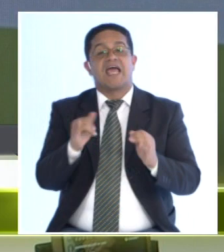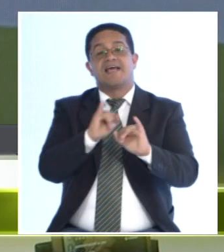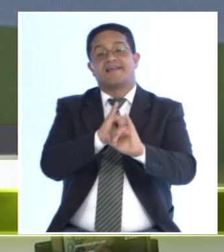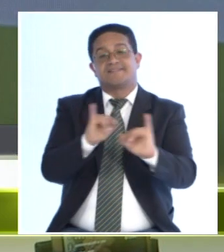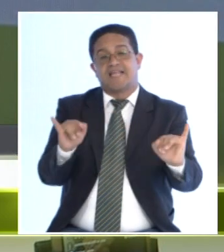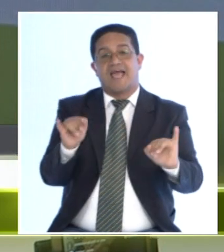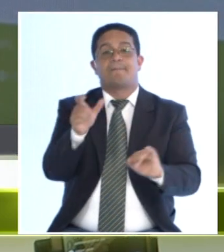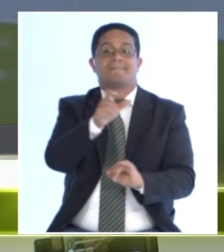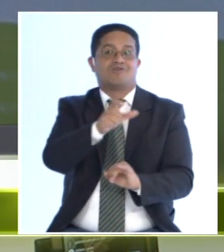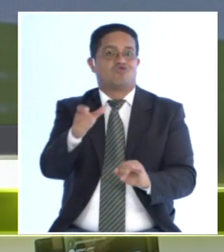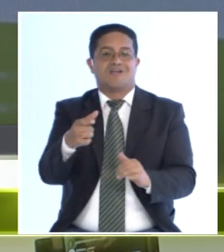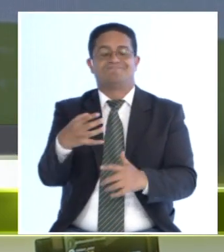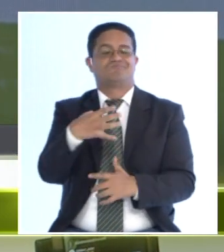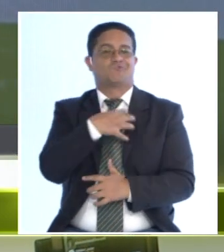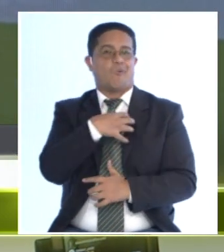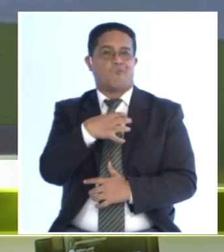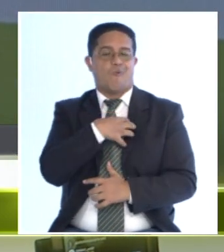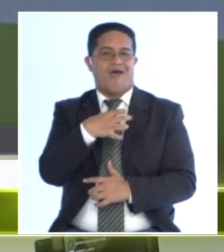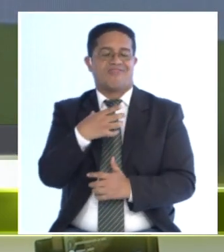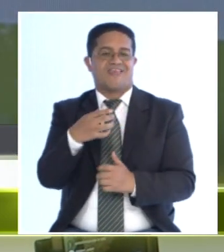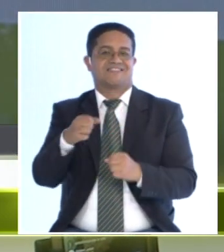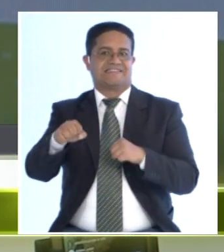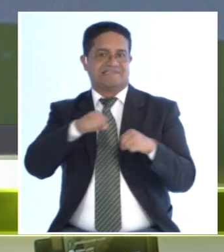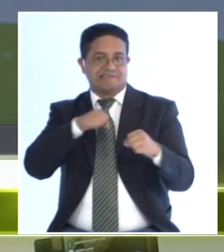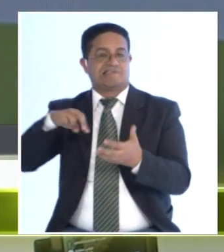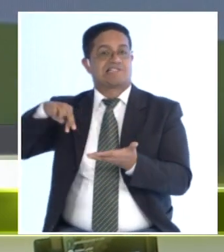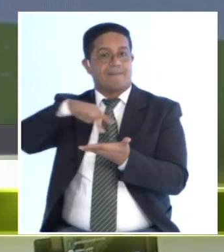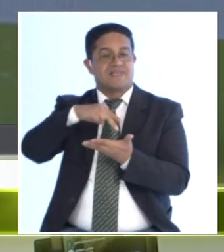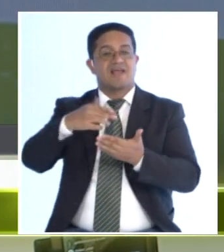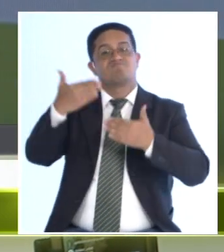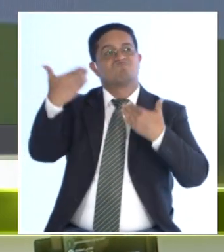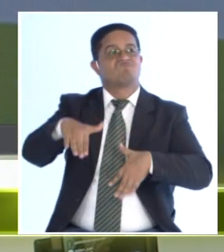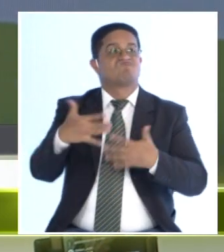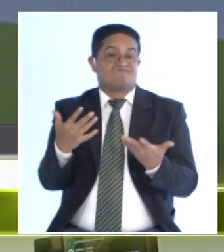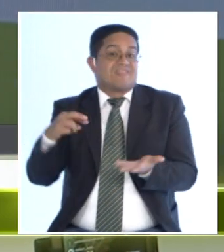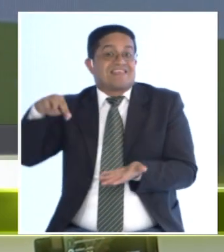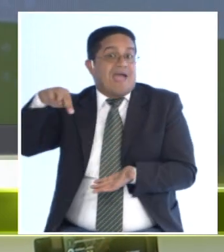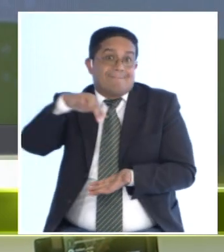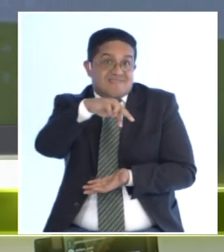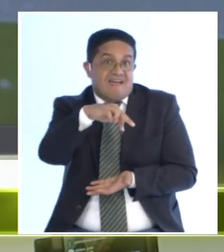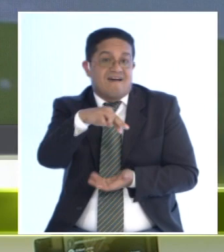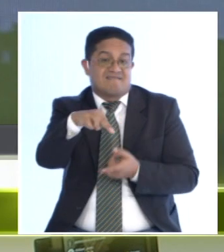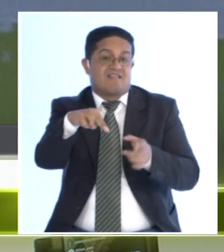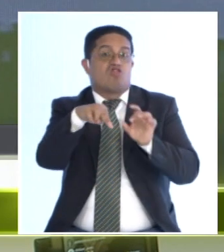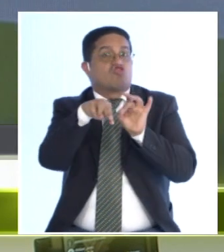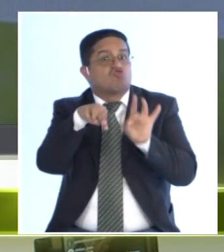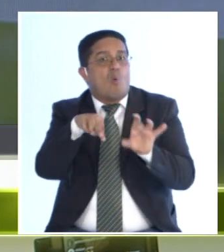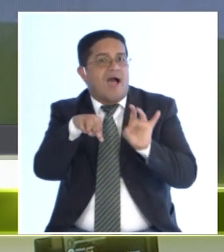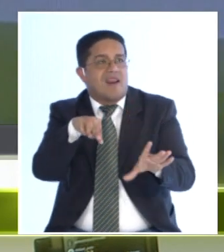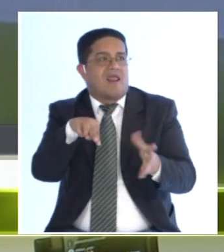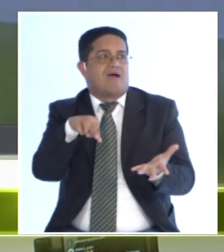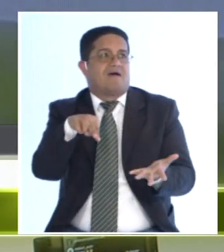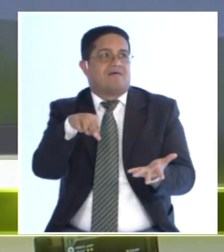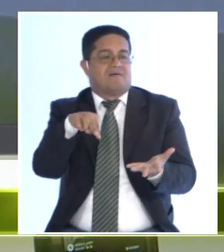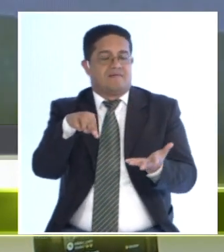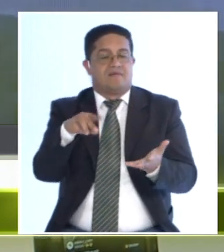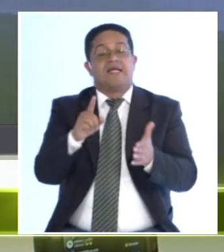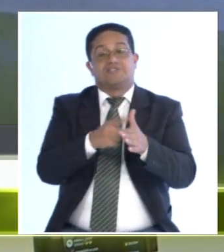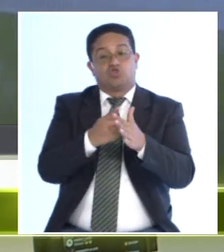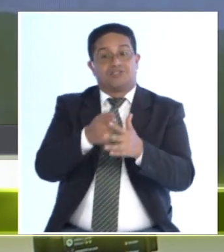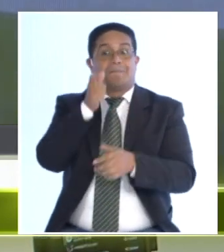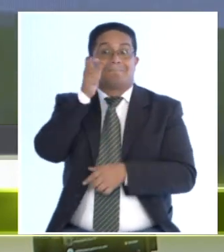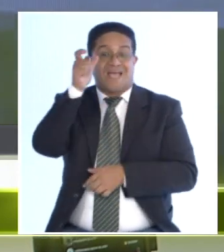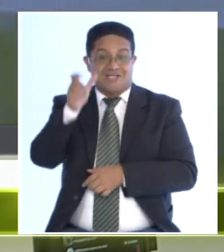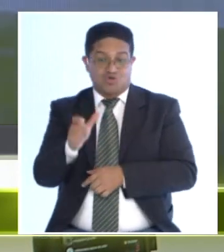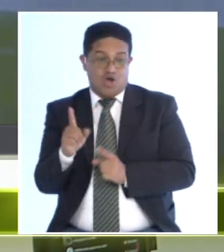que están muy limitados para hacer sus actividades diarias, el día a día, incluso el simple hecho de caminar ya les molesta. Cuando el paciente acude de